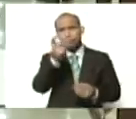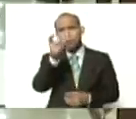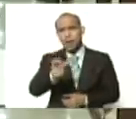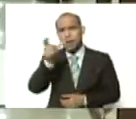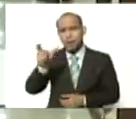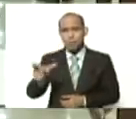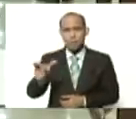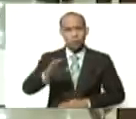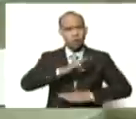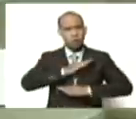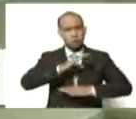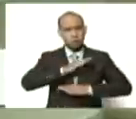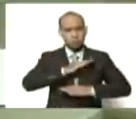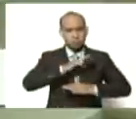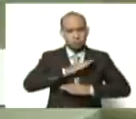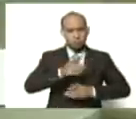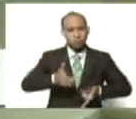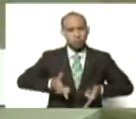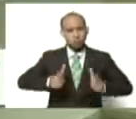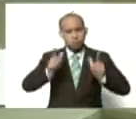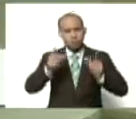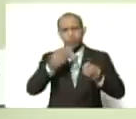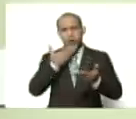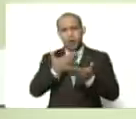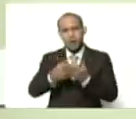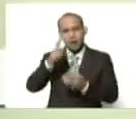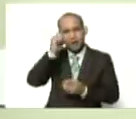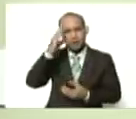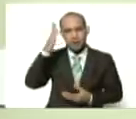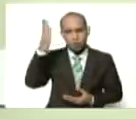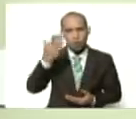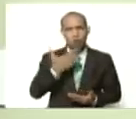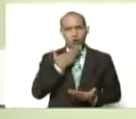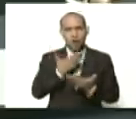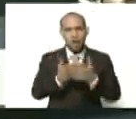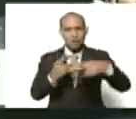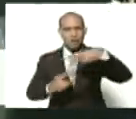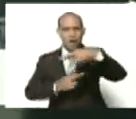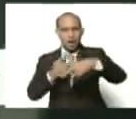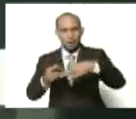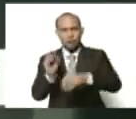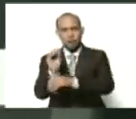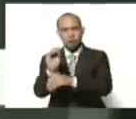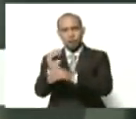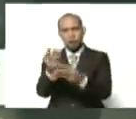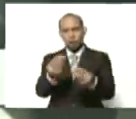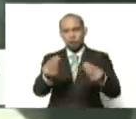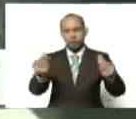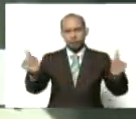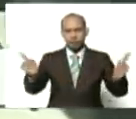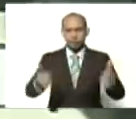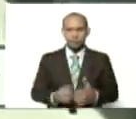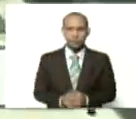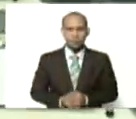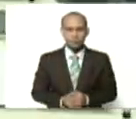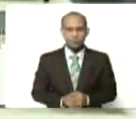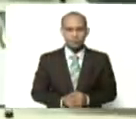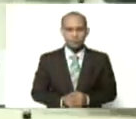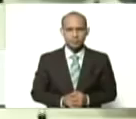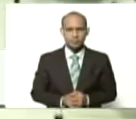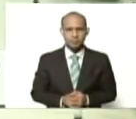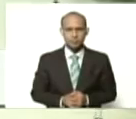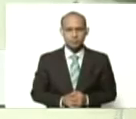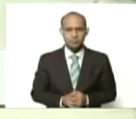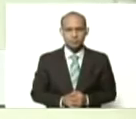pacientes los que van a poder, gracias a Dios, gracias a la revolución, ser sanado, camarada presidente. Ser sanado,